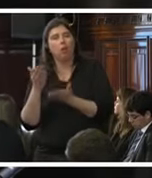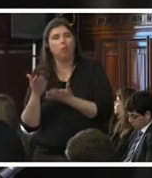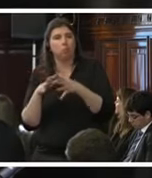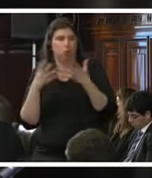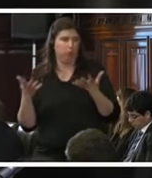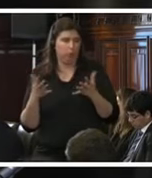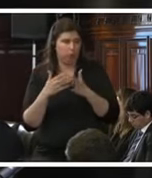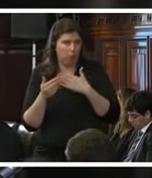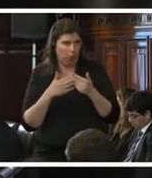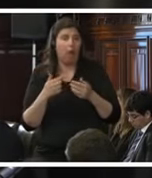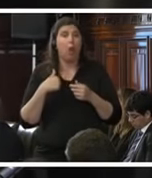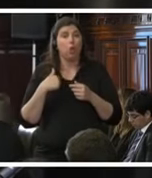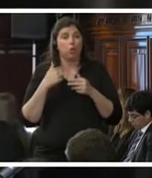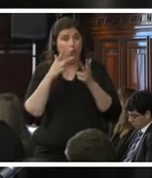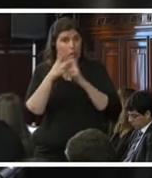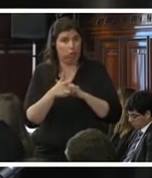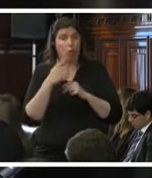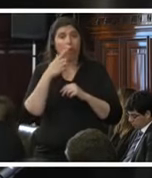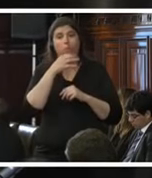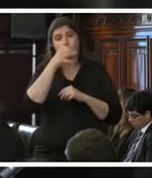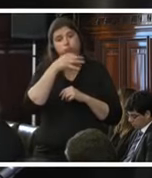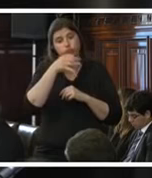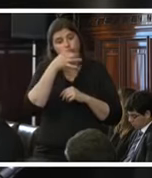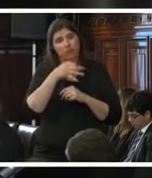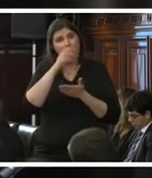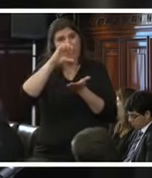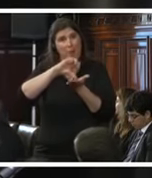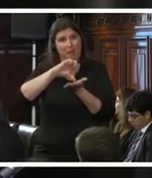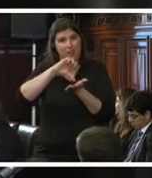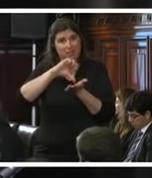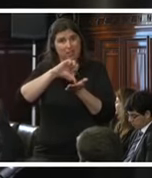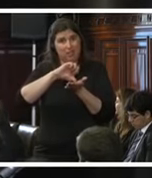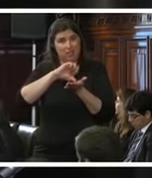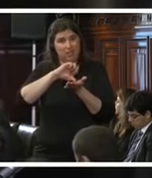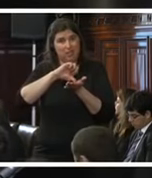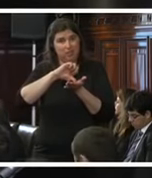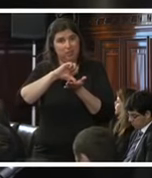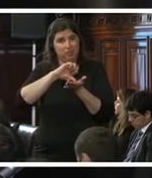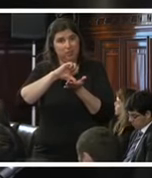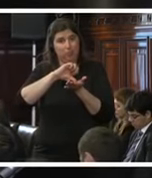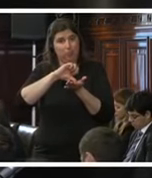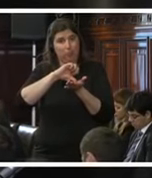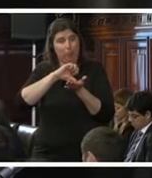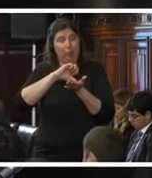sea. Mi cuestión, como relator de país, ya estuvo en